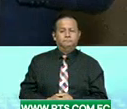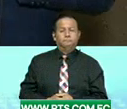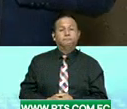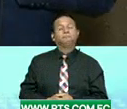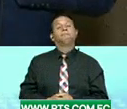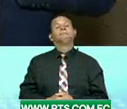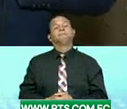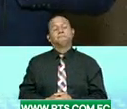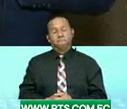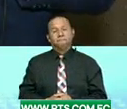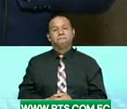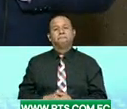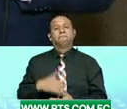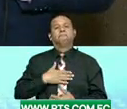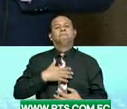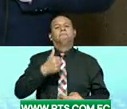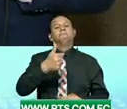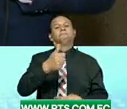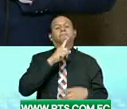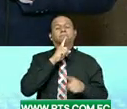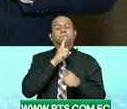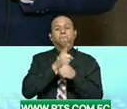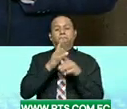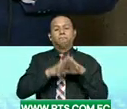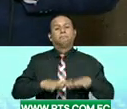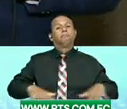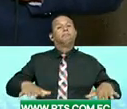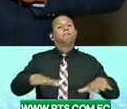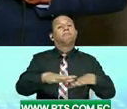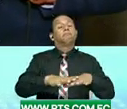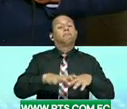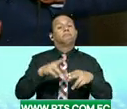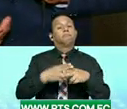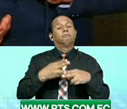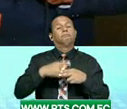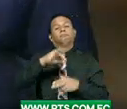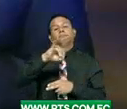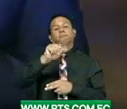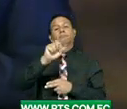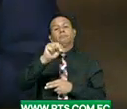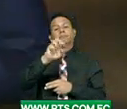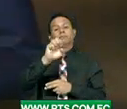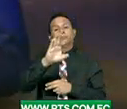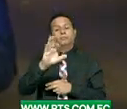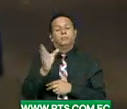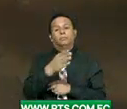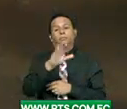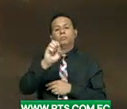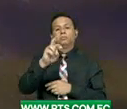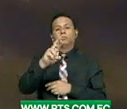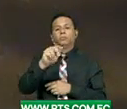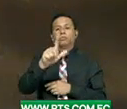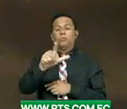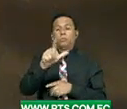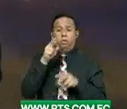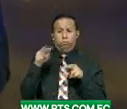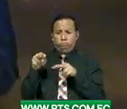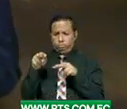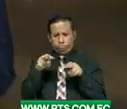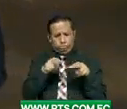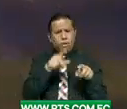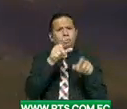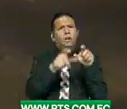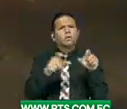Así es, Adriana, acá en la cooperativa Janeth Toral les mostramos las imágenes. Los ciudadanos están consternados luego de